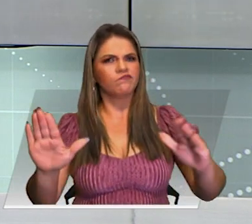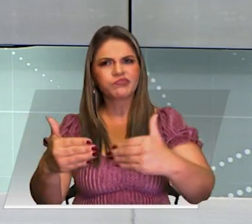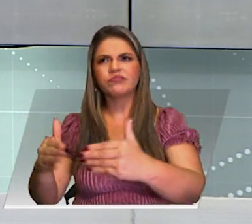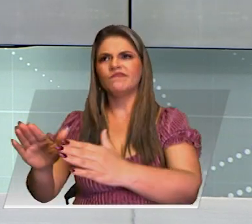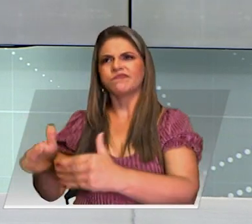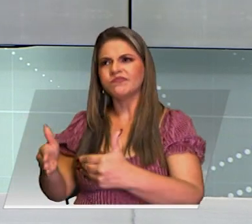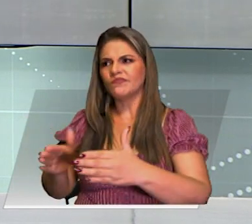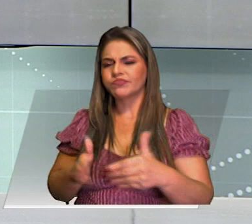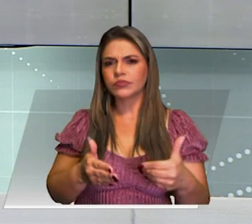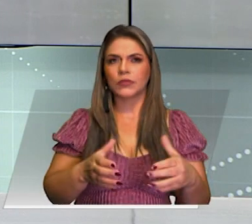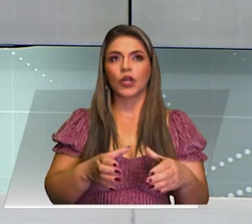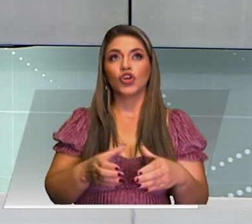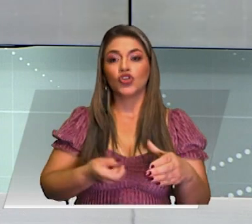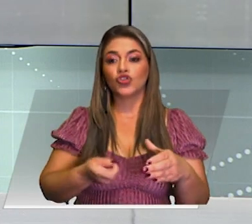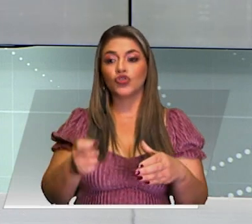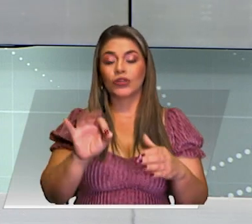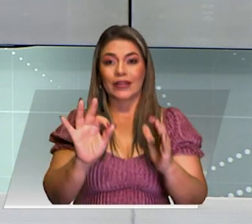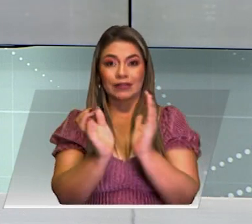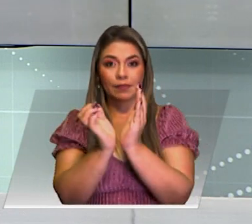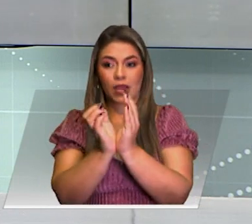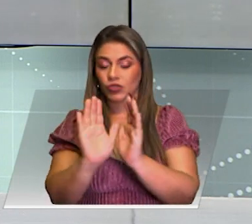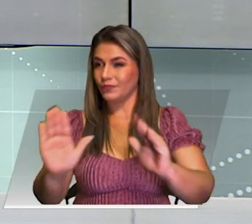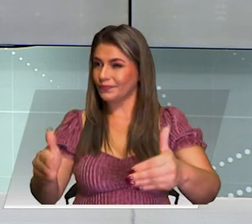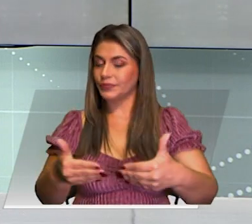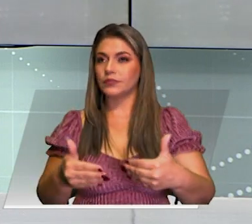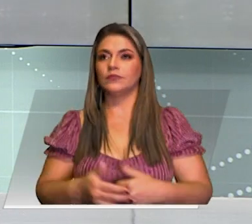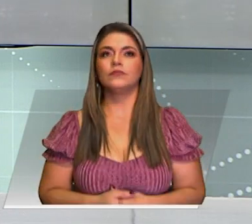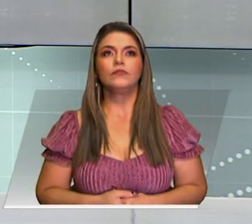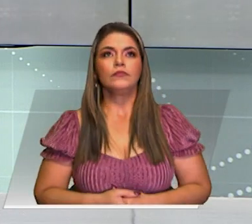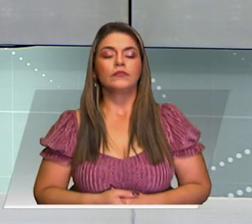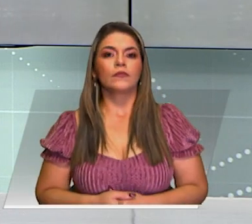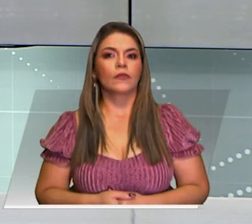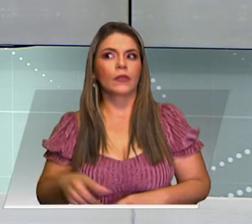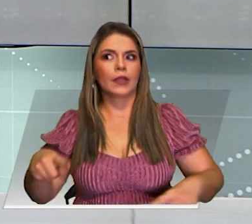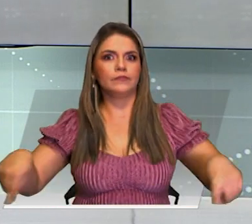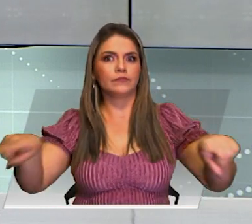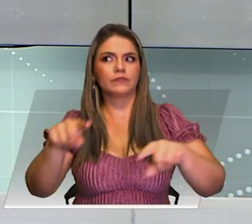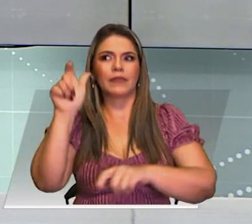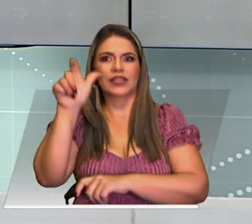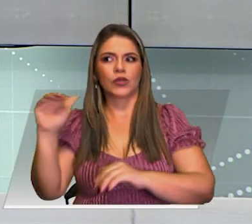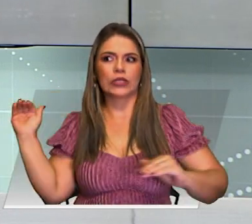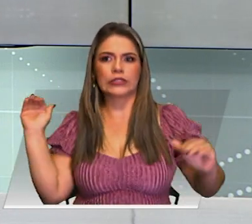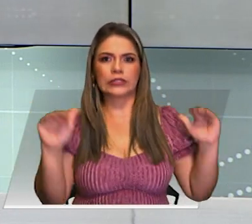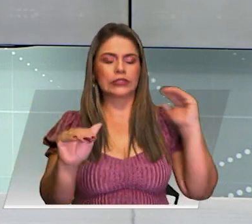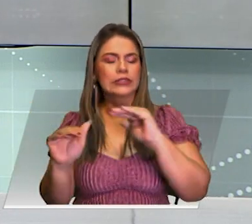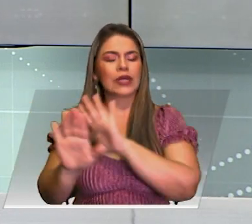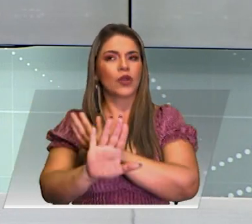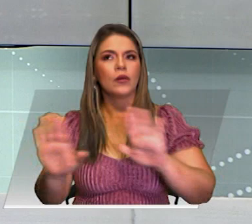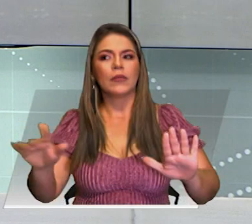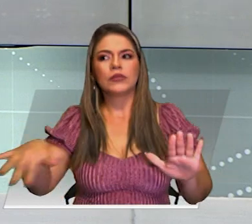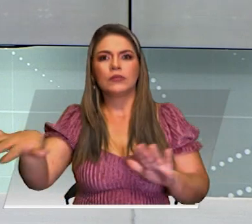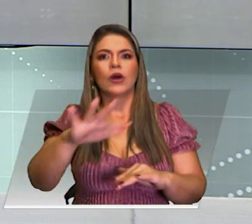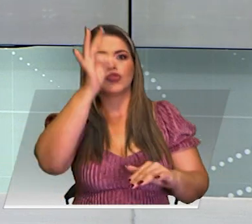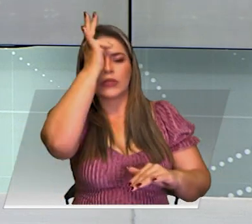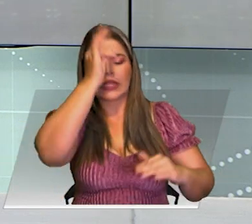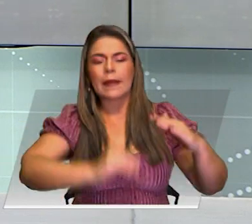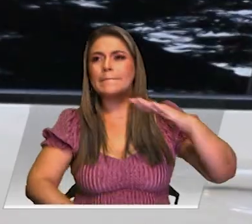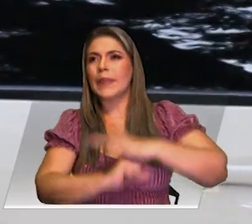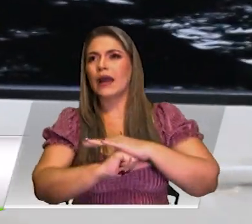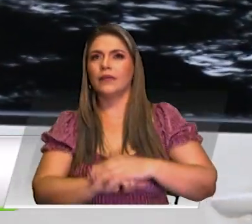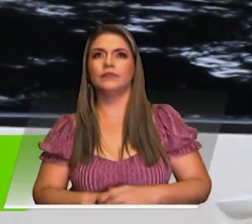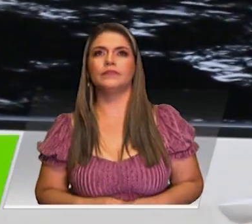pasado viernes y hasta el próximo 3 de mayo esperan que con esta decisión se reduzcan los contagios que tienen al límite al hospital